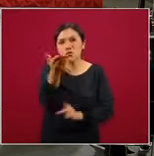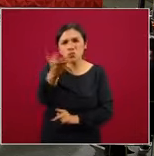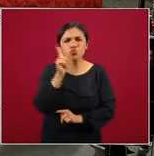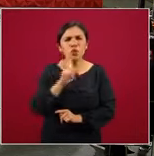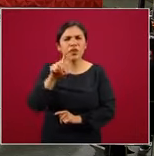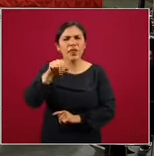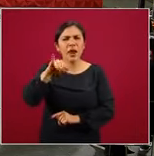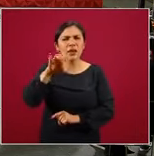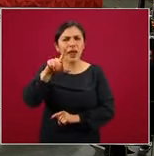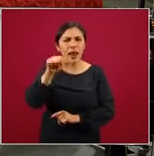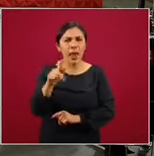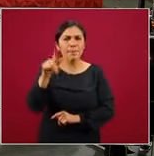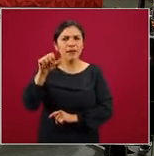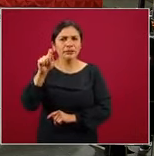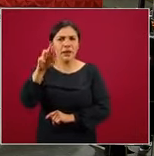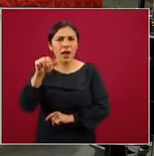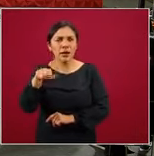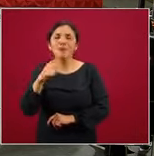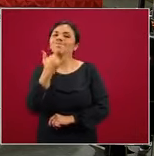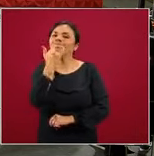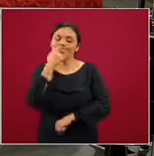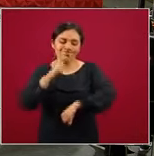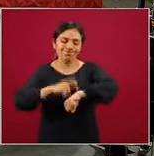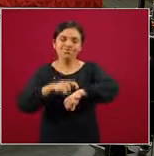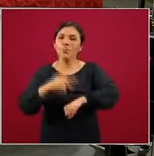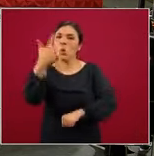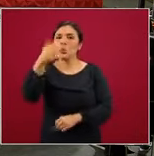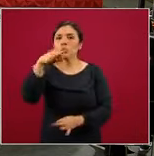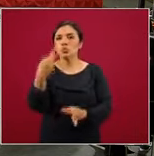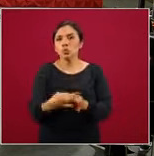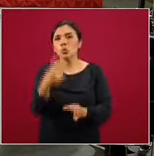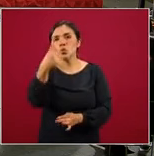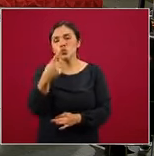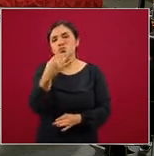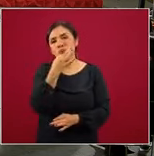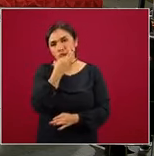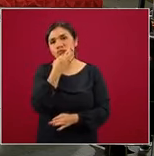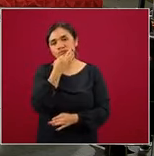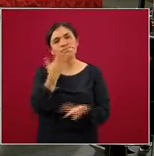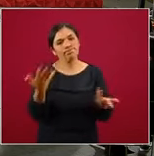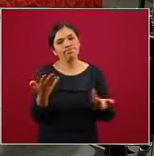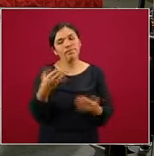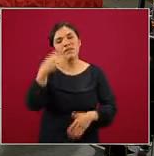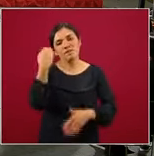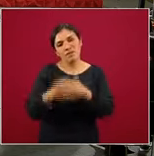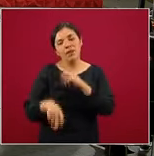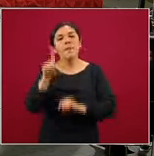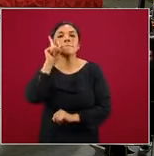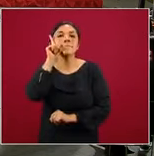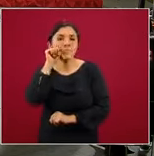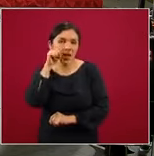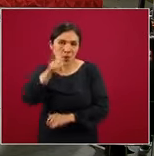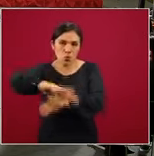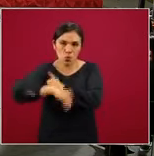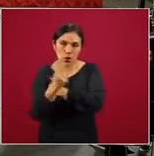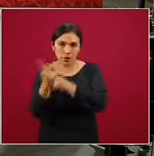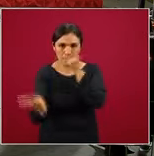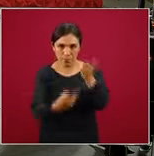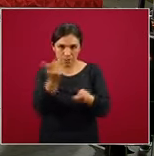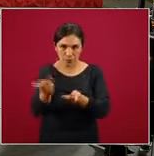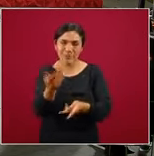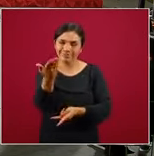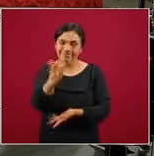Pastrana. Ya no nos da tiempo. Me dicen que son las 20 horas con 1 minuto. Dejamos a Daniela Pastrana para mañana y también a